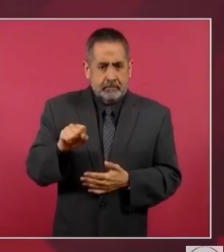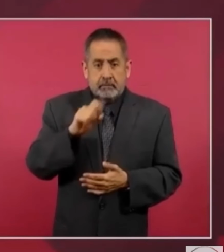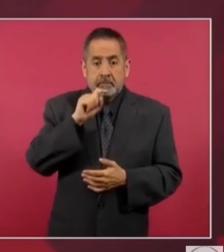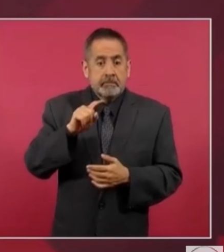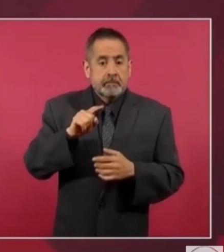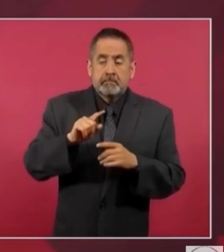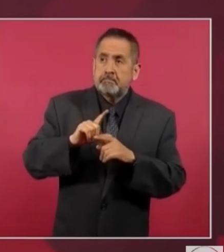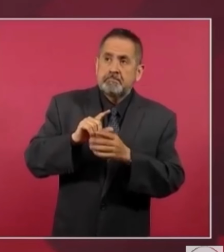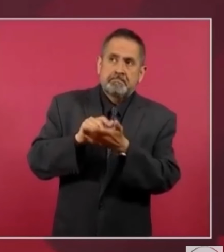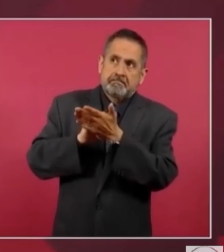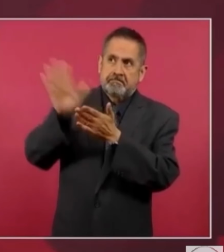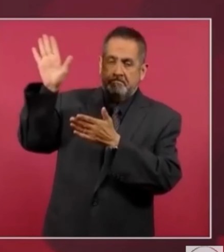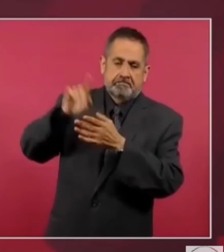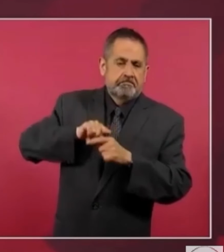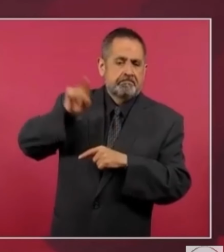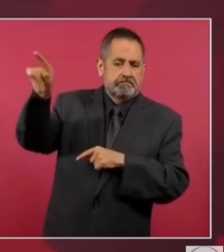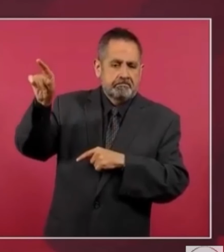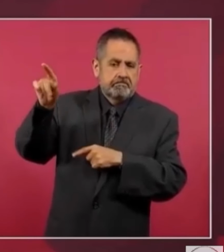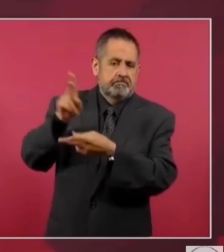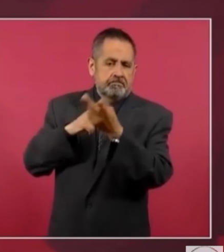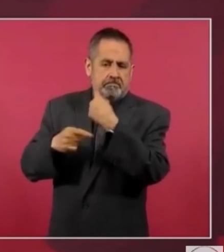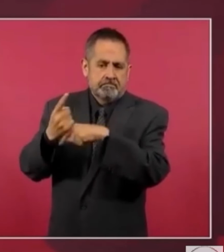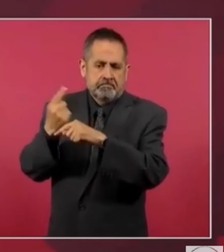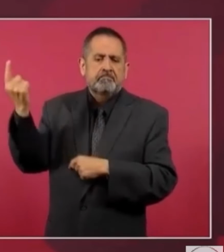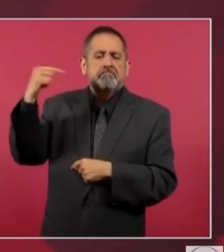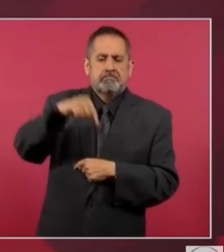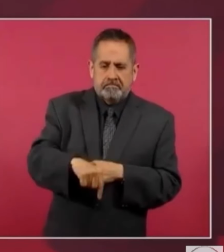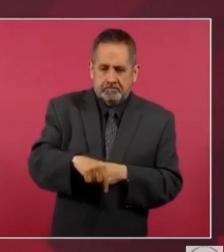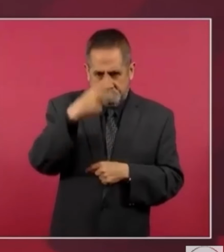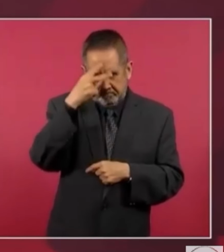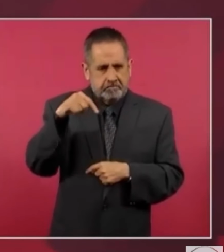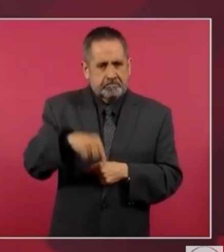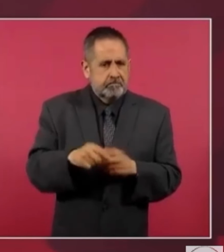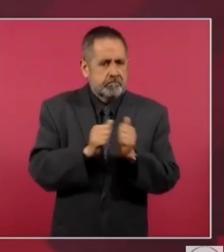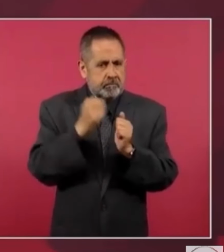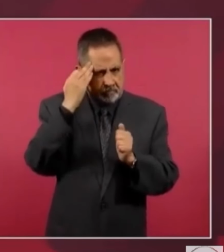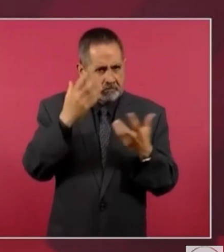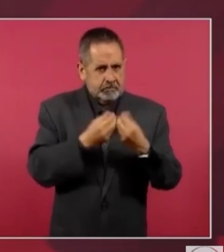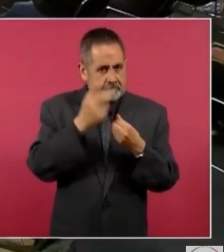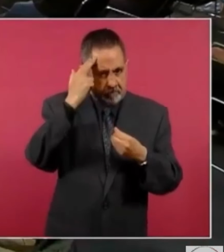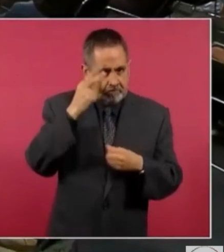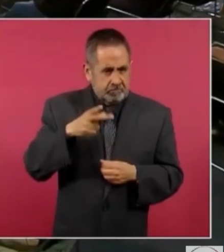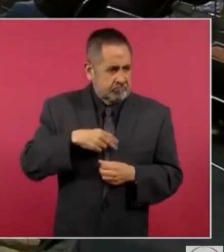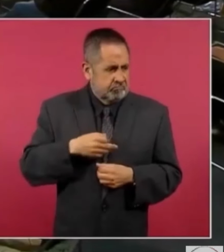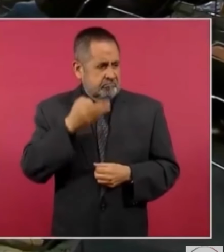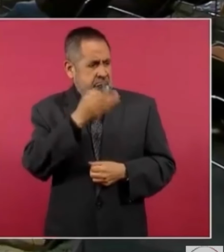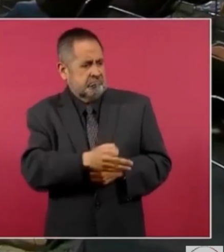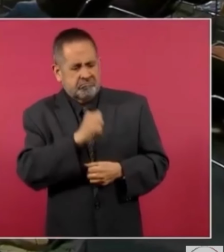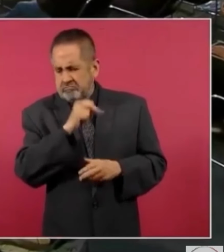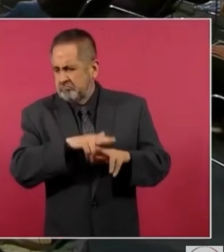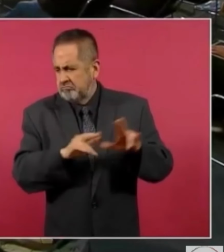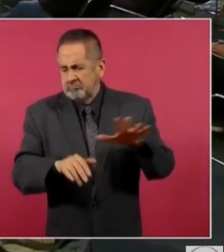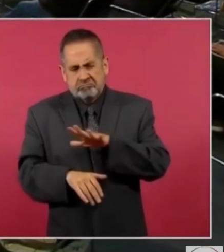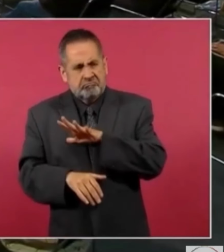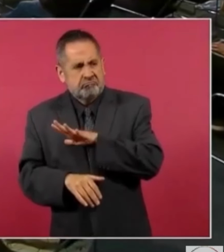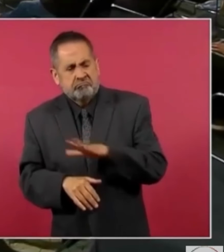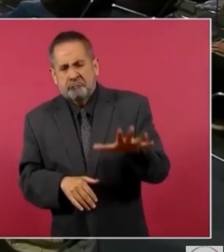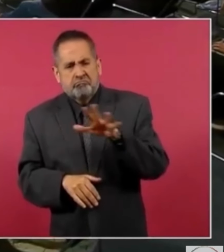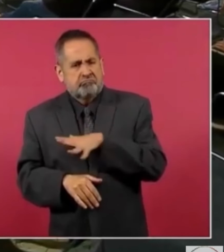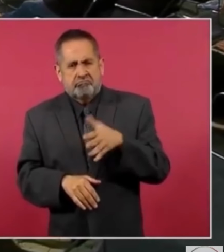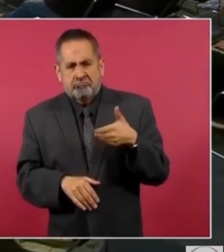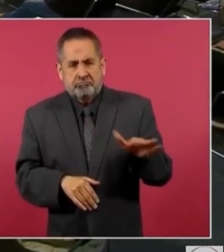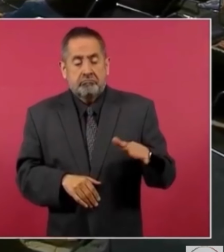exilio y regresa, pero no vuelve a aceptar ningún cargo,